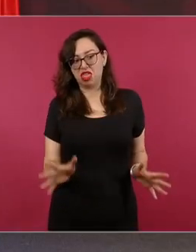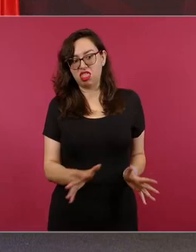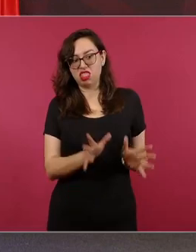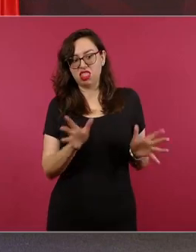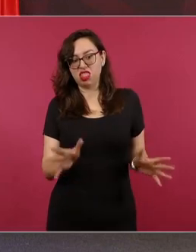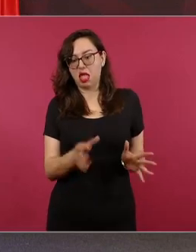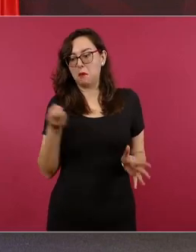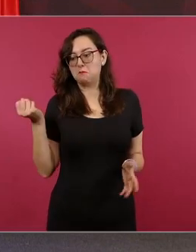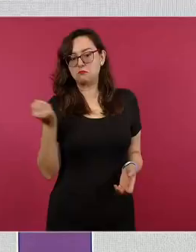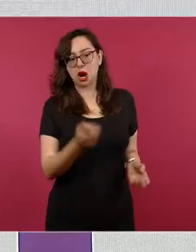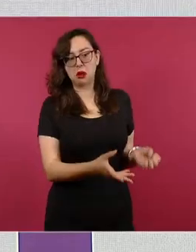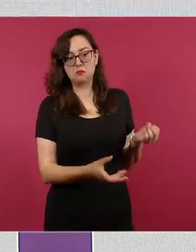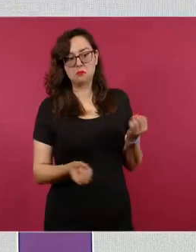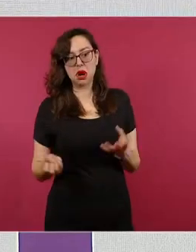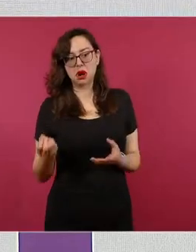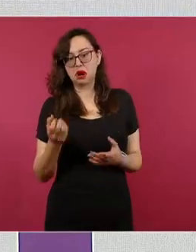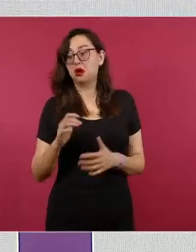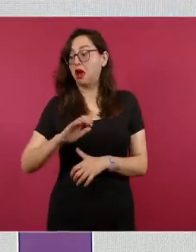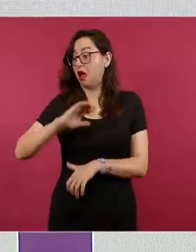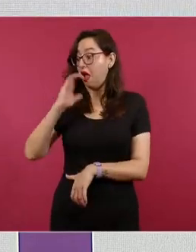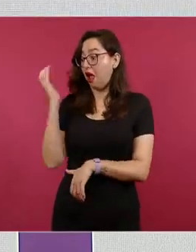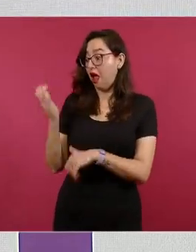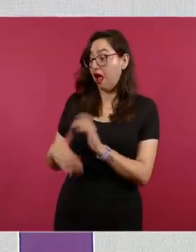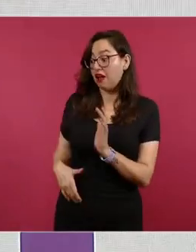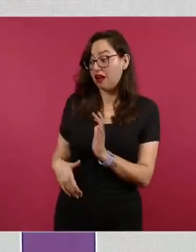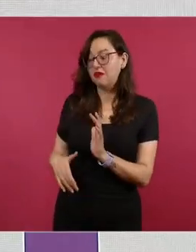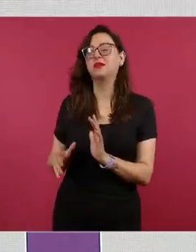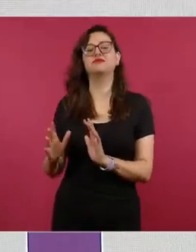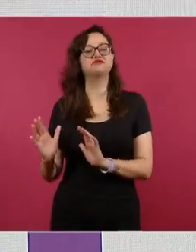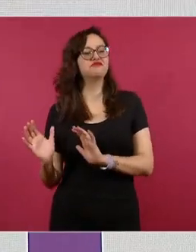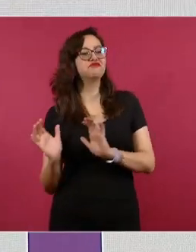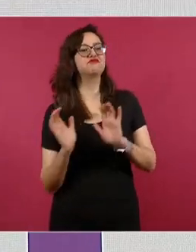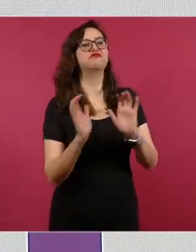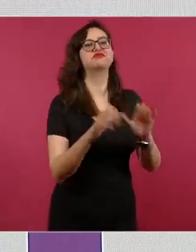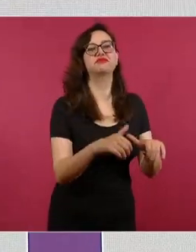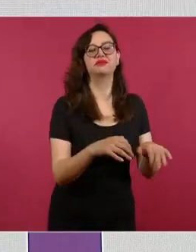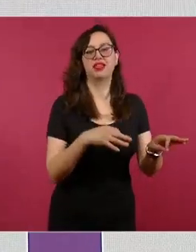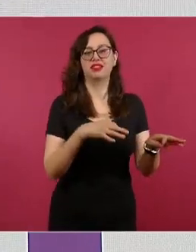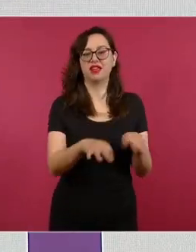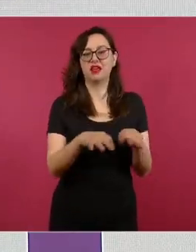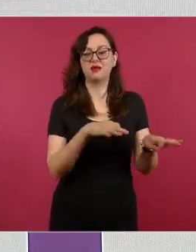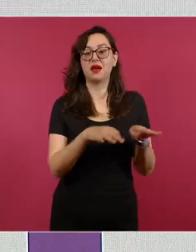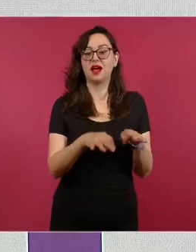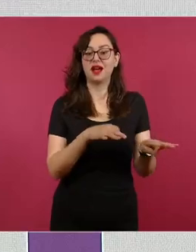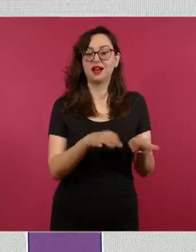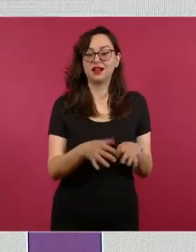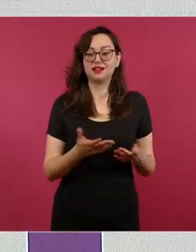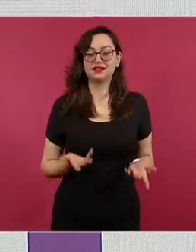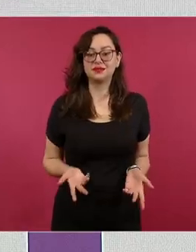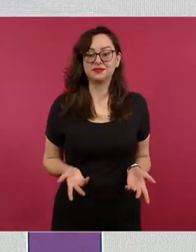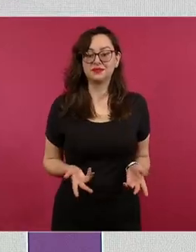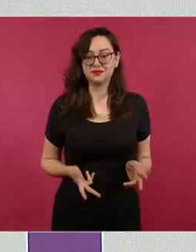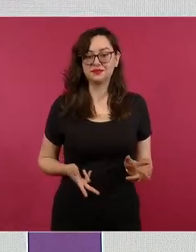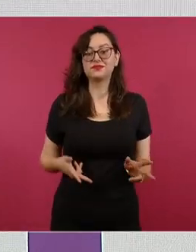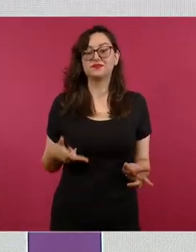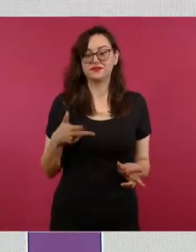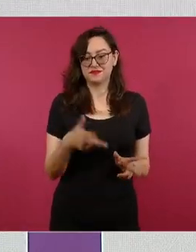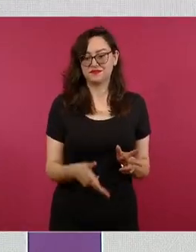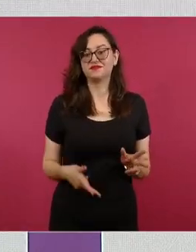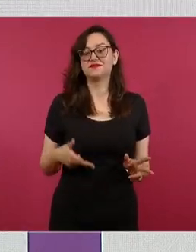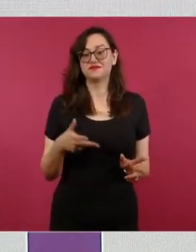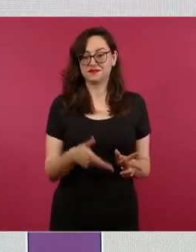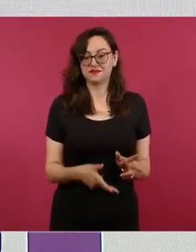que él había privatizado, la empresa de ferrocarriles nacionales.